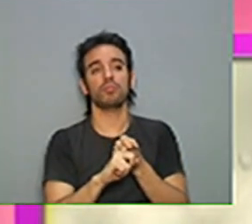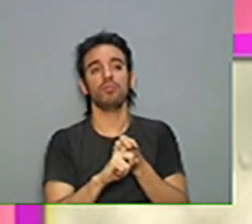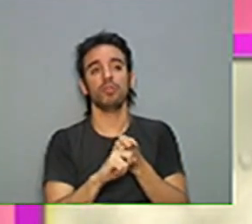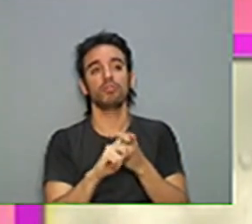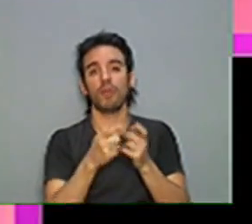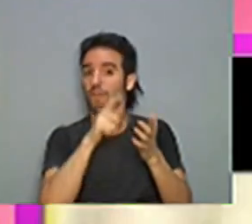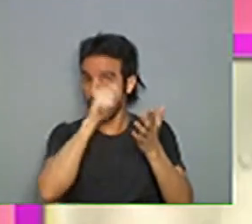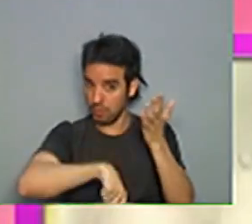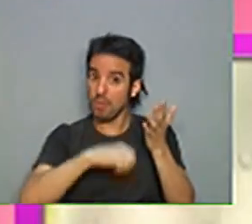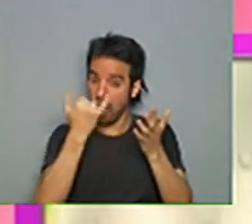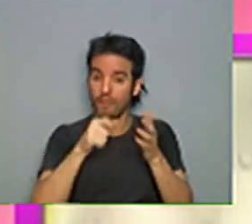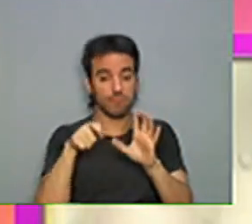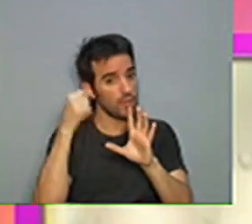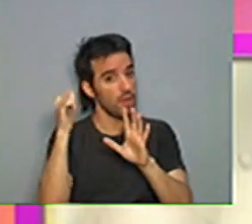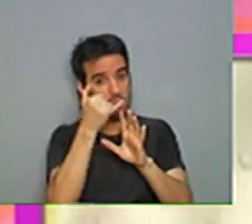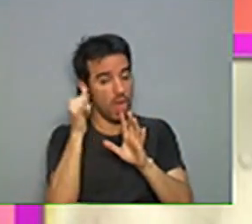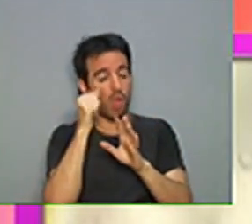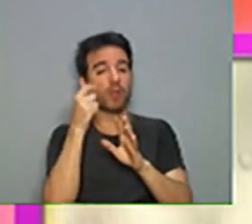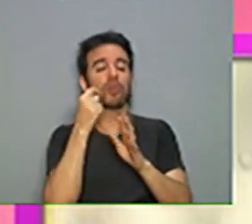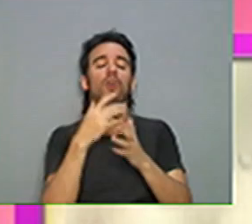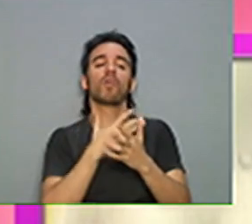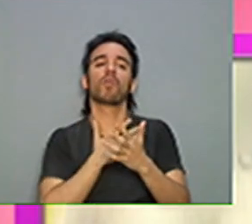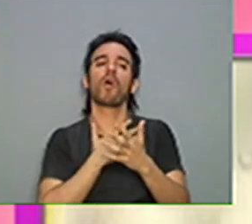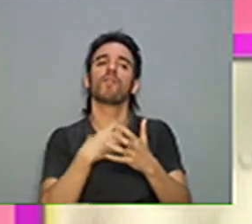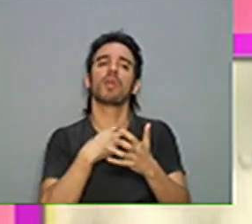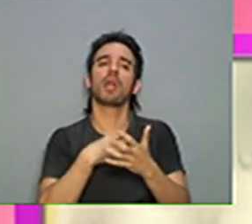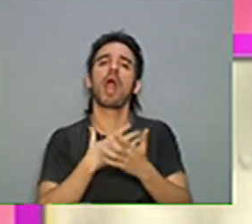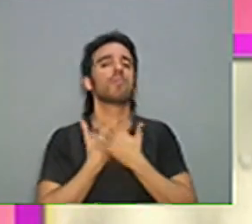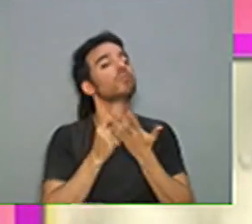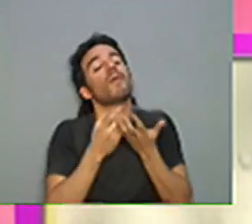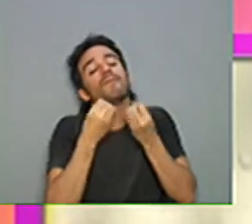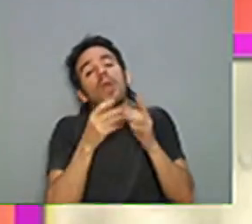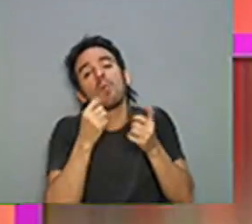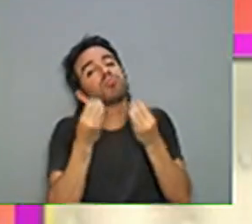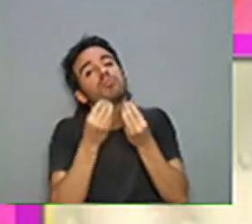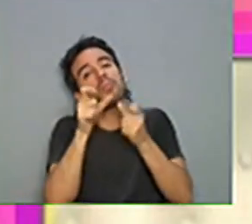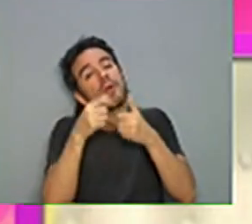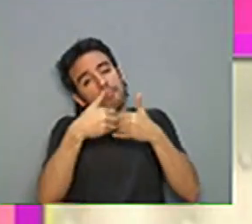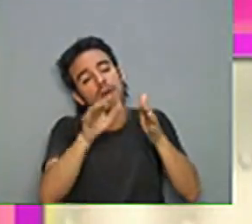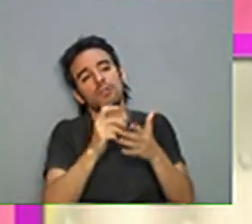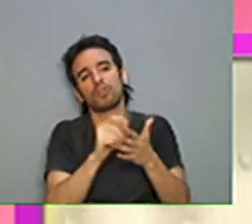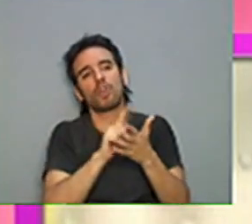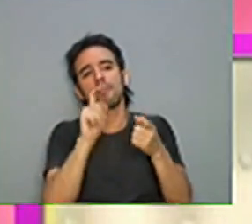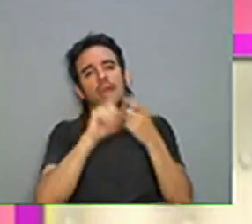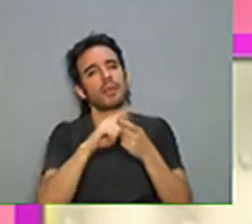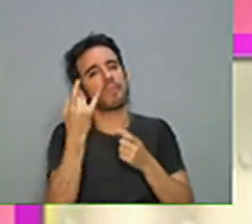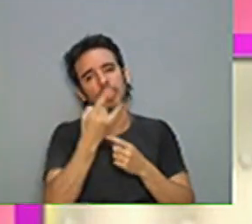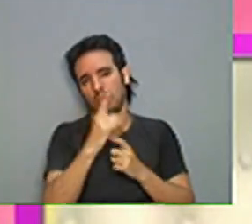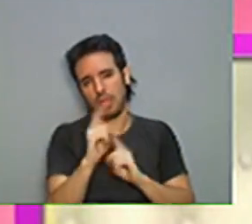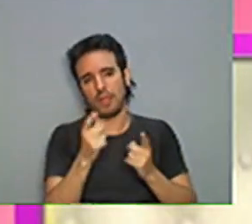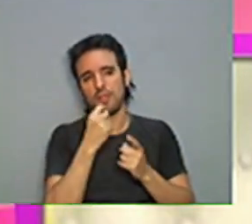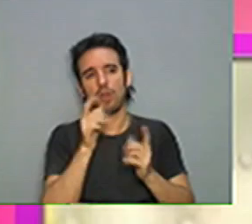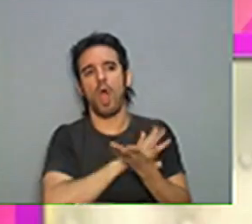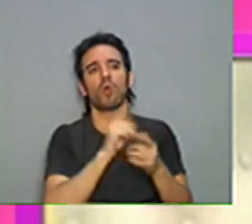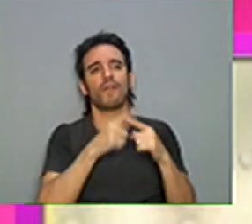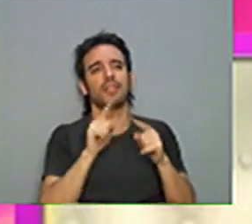fue filmado. Yo confié en el amor, no me fue bien, como a muchas personas le han pasado. Yo no me casé de mentira, sino hago una